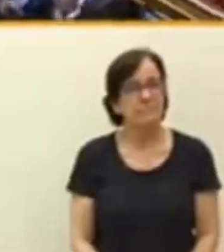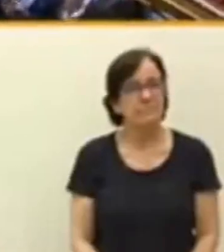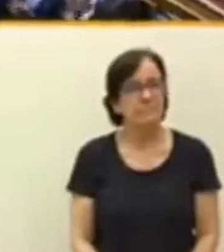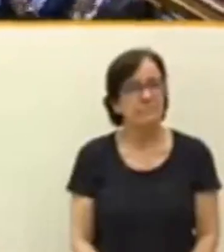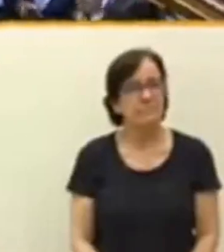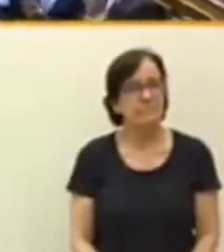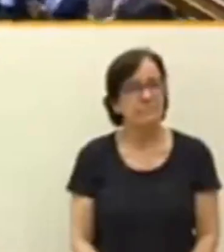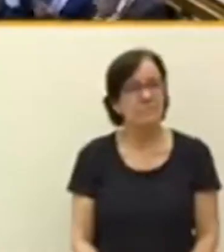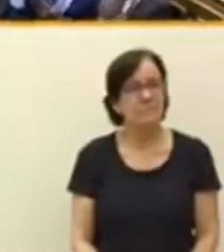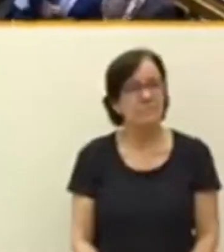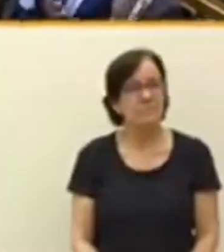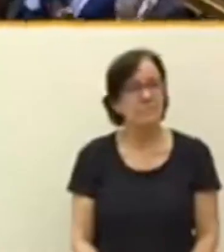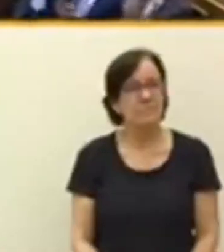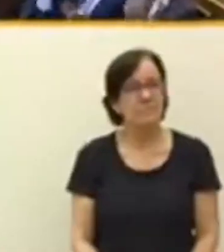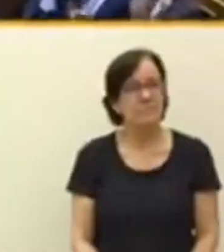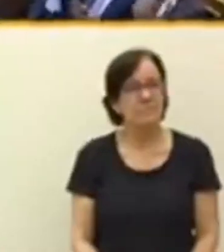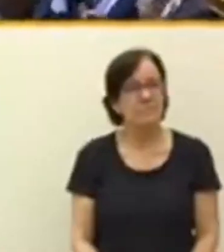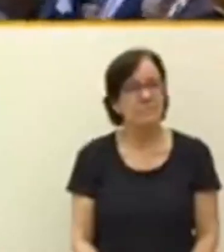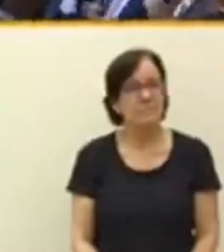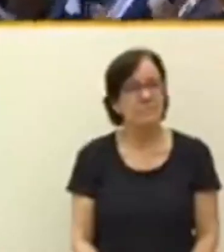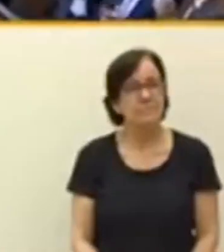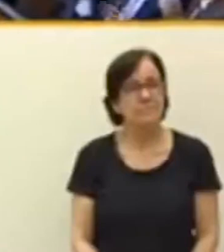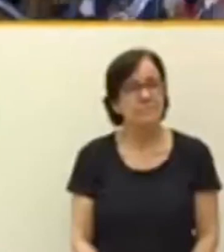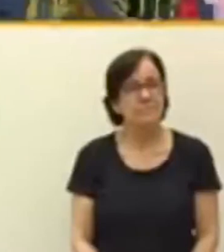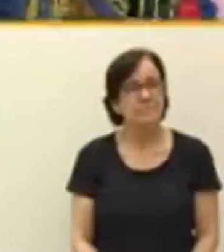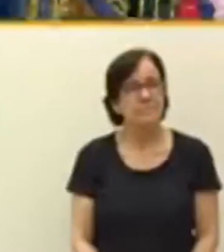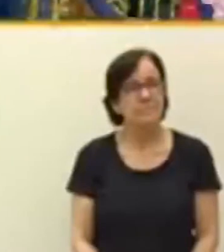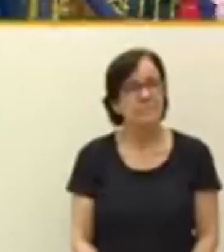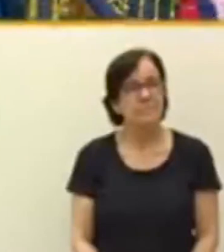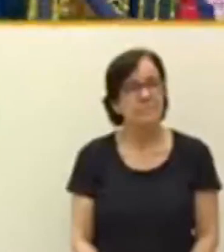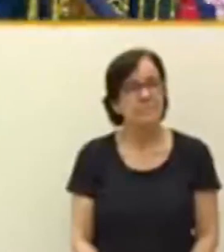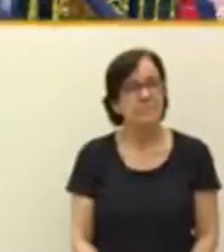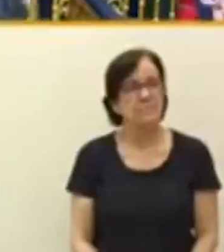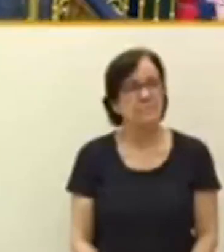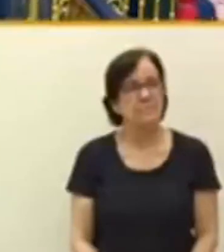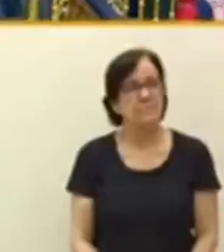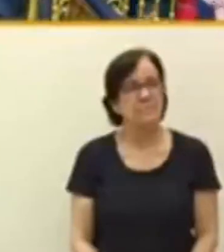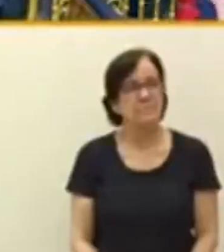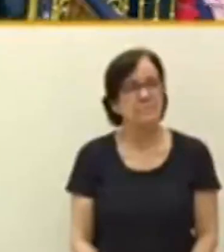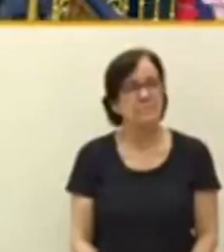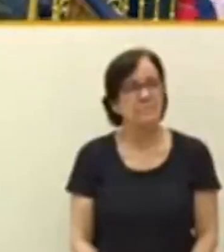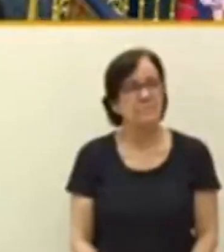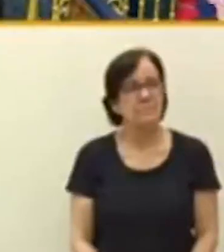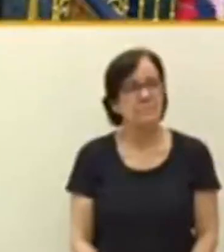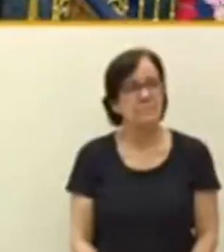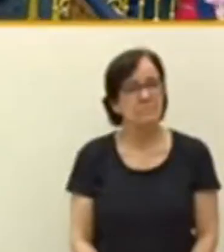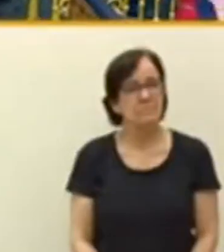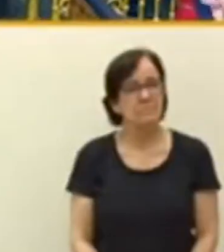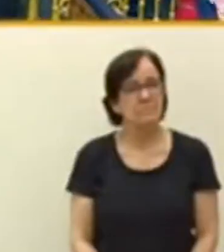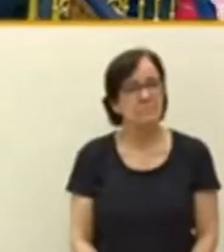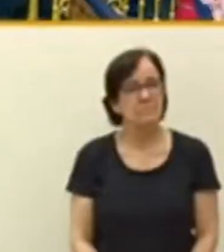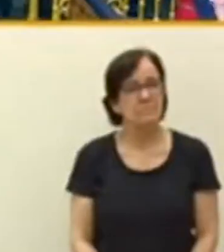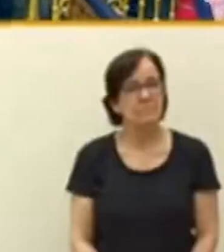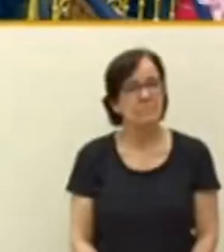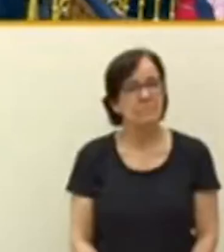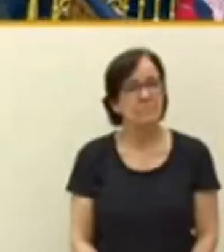de nuestro país. El más reciente y de los pocos que ha habido ha sido Zelensky, presidente de Ucrania. No me alargo más y os dejo